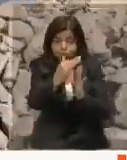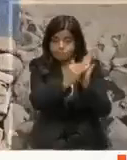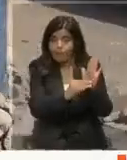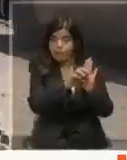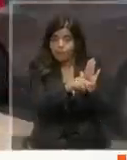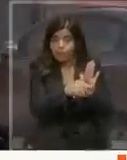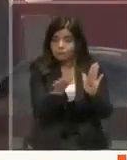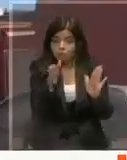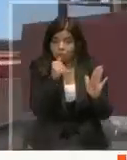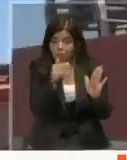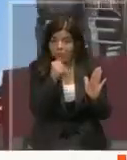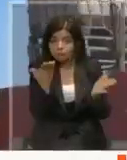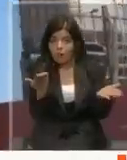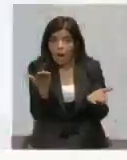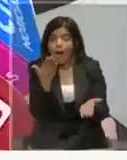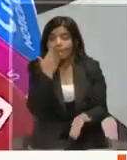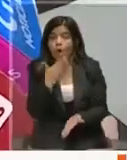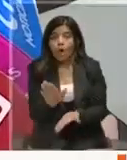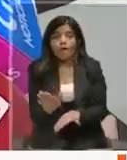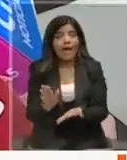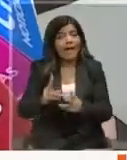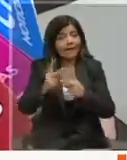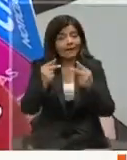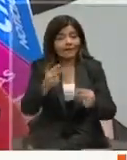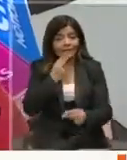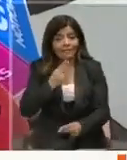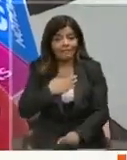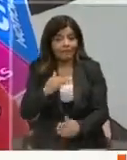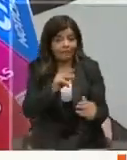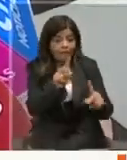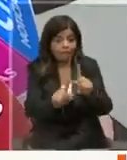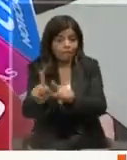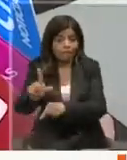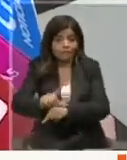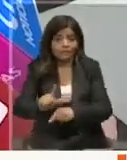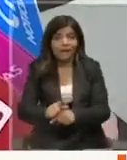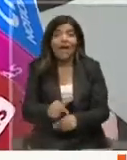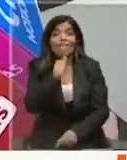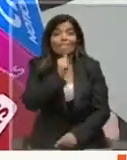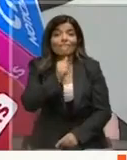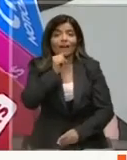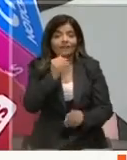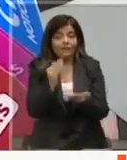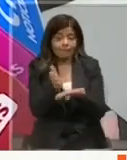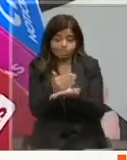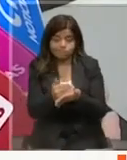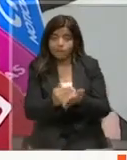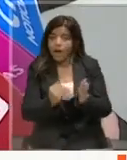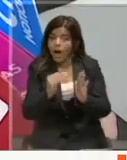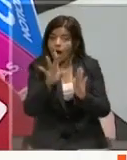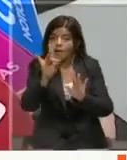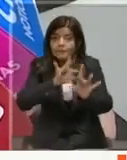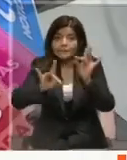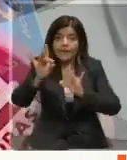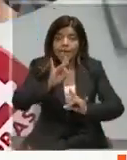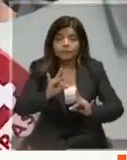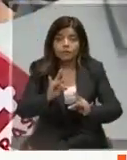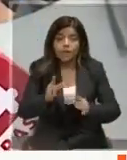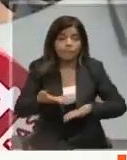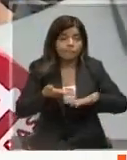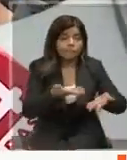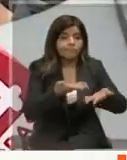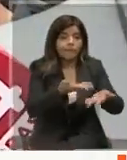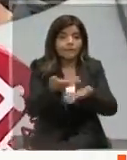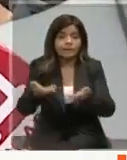la calidad de vida en campamentos se resumen en la falta de Procedimientos para seleccionar a las entidades que reciben eh recursos públicos la